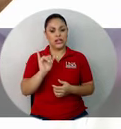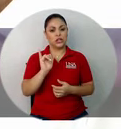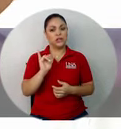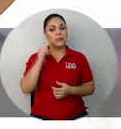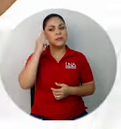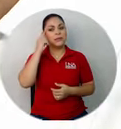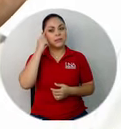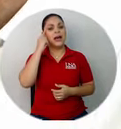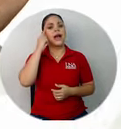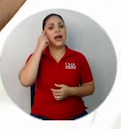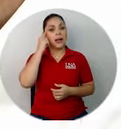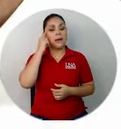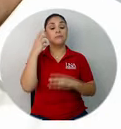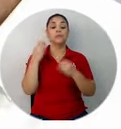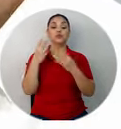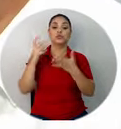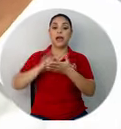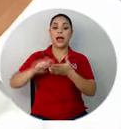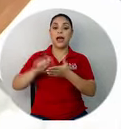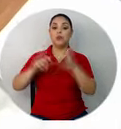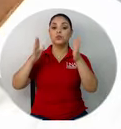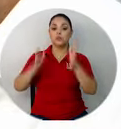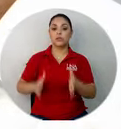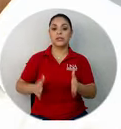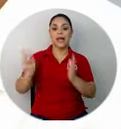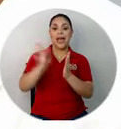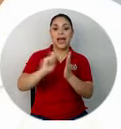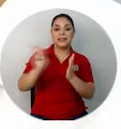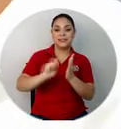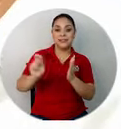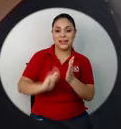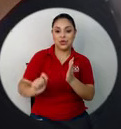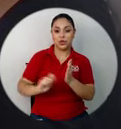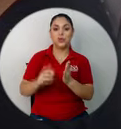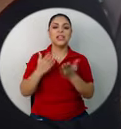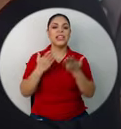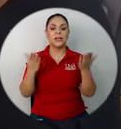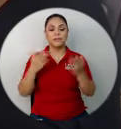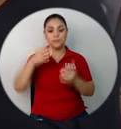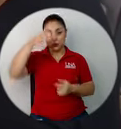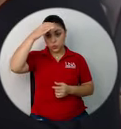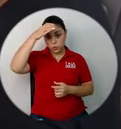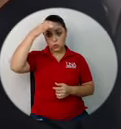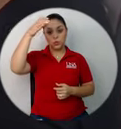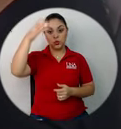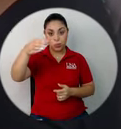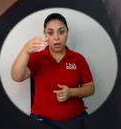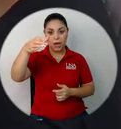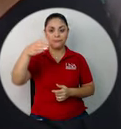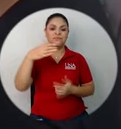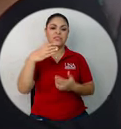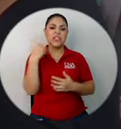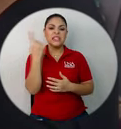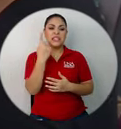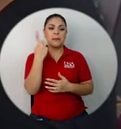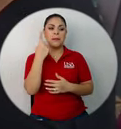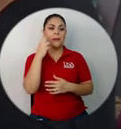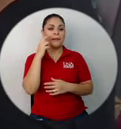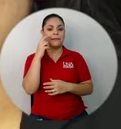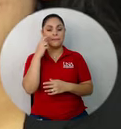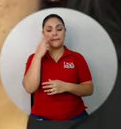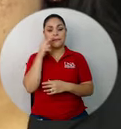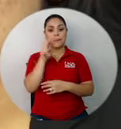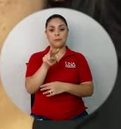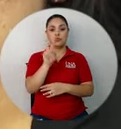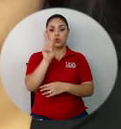suponer, y es mucho de lo que han escrito grandes autores y demás, que la cultura normalmente la vemos, vamos a ver, yo